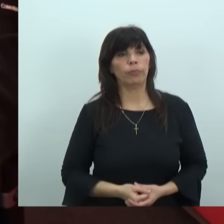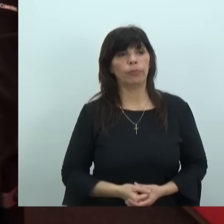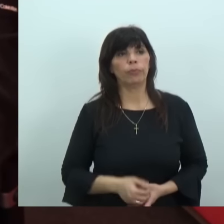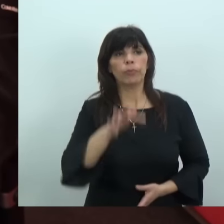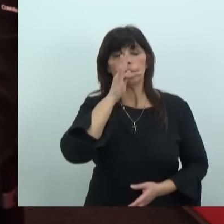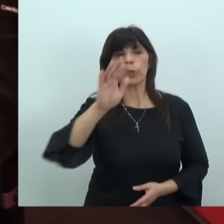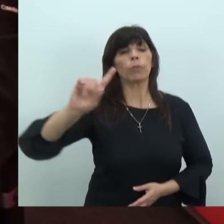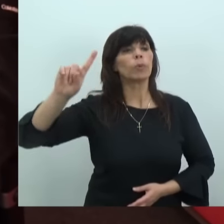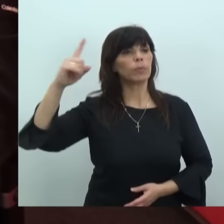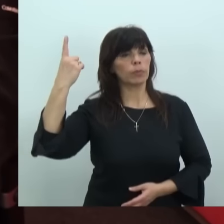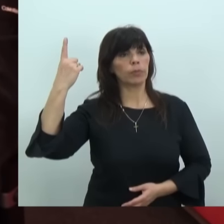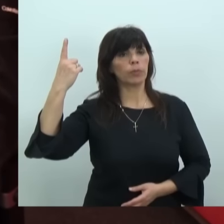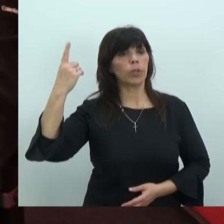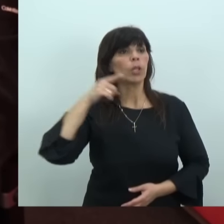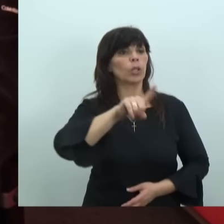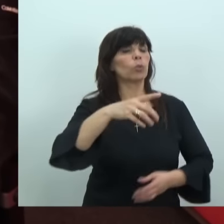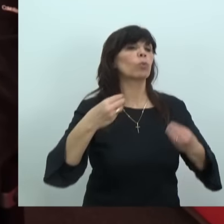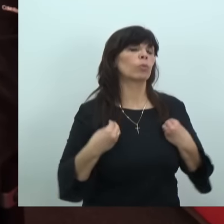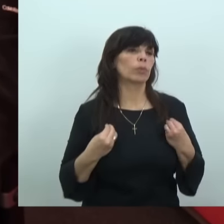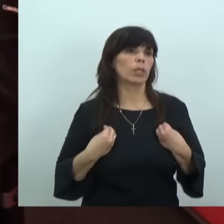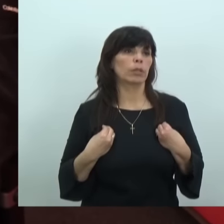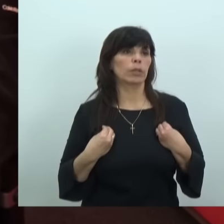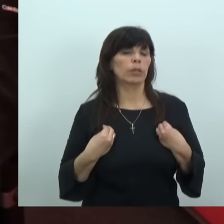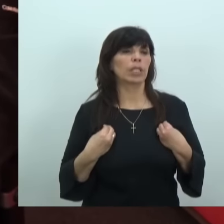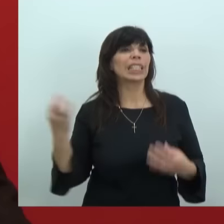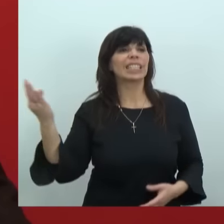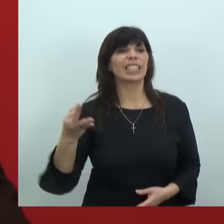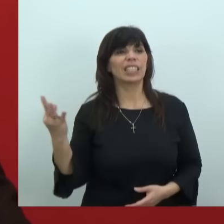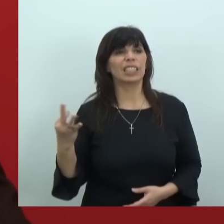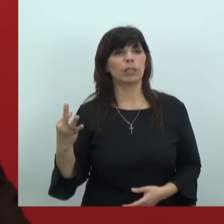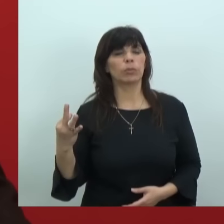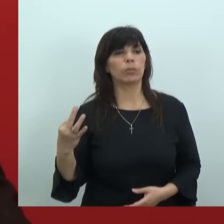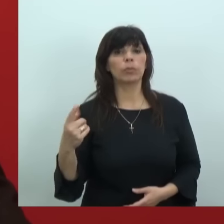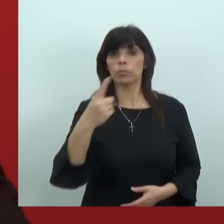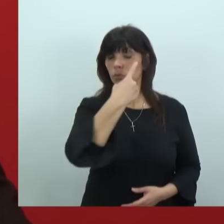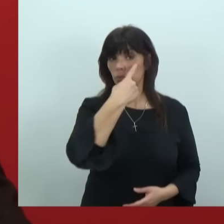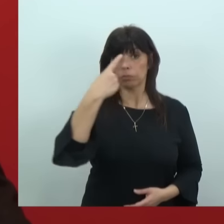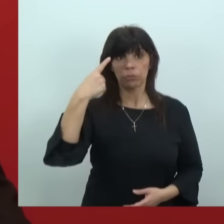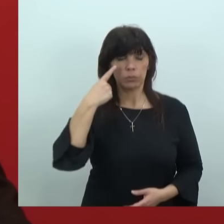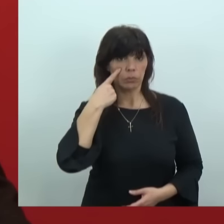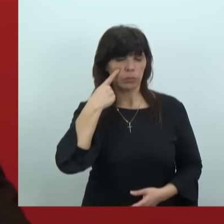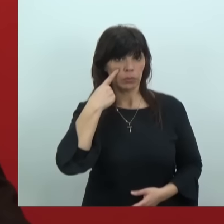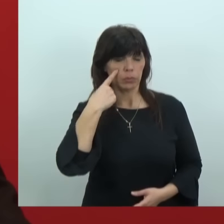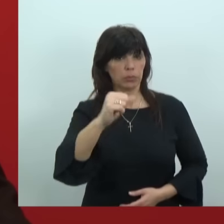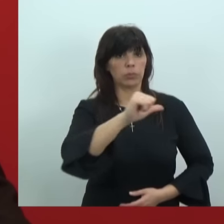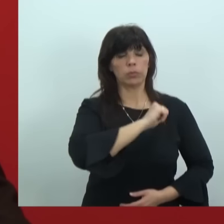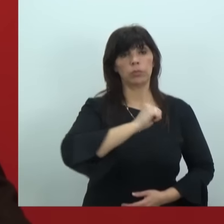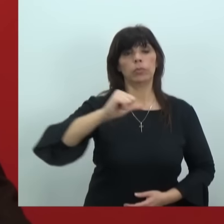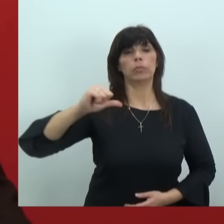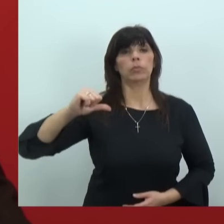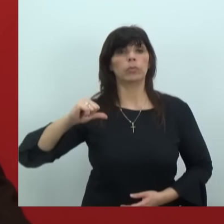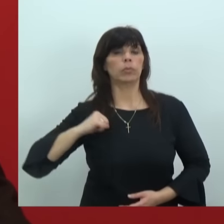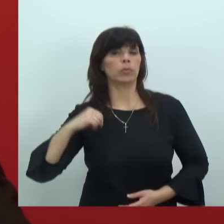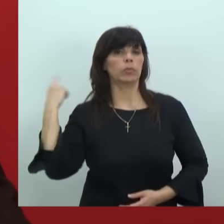La promesa de Dios sobre tu vida es el testimonio de la intimidad